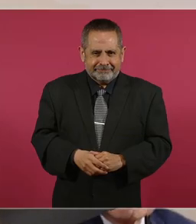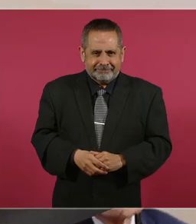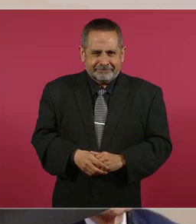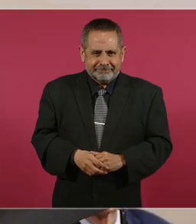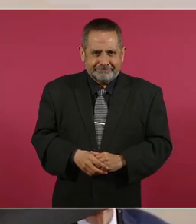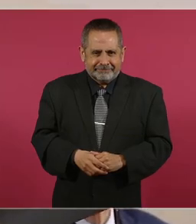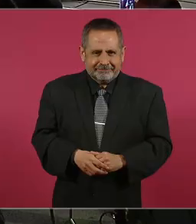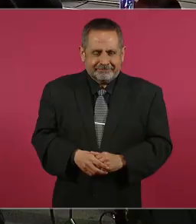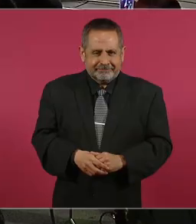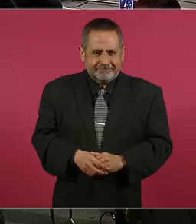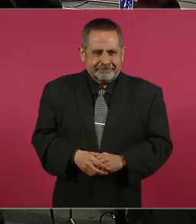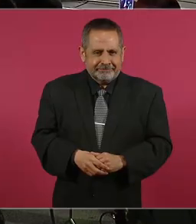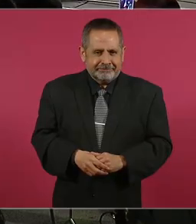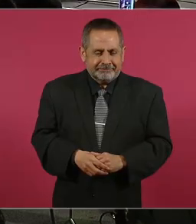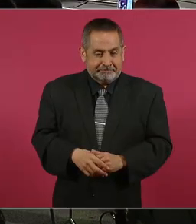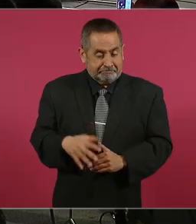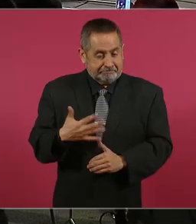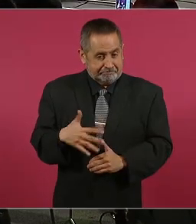Ándele.